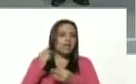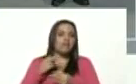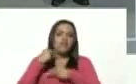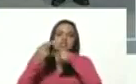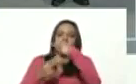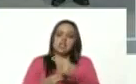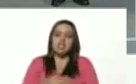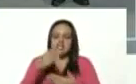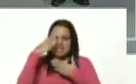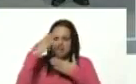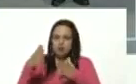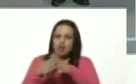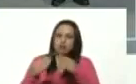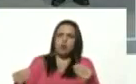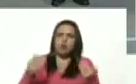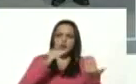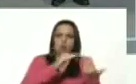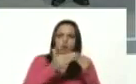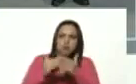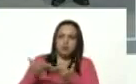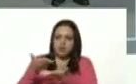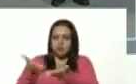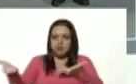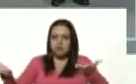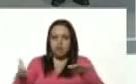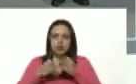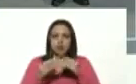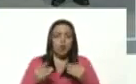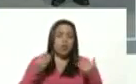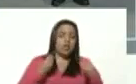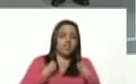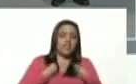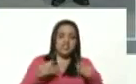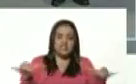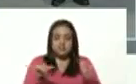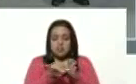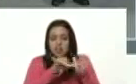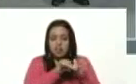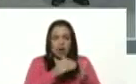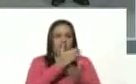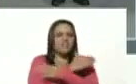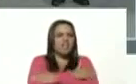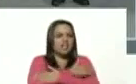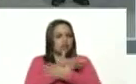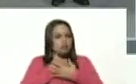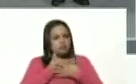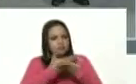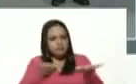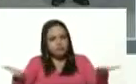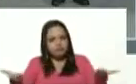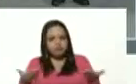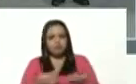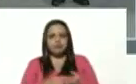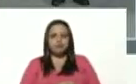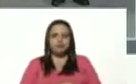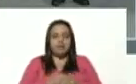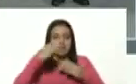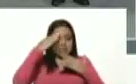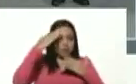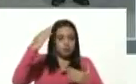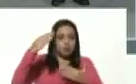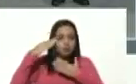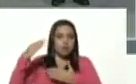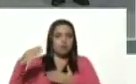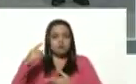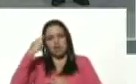Saludos a toda la comunidad, a todos los vecinos, Maruja. Le das un abrazo de mi parte. Saludos. Que